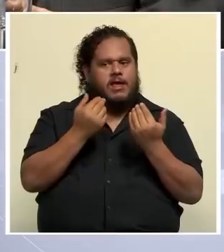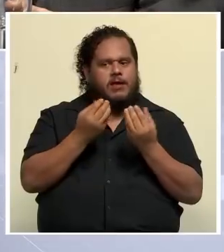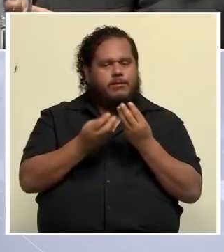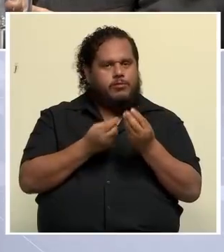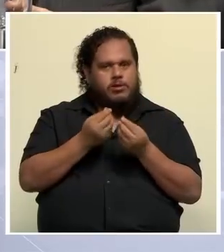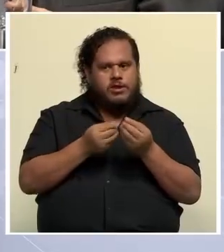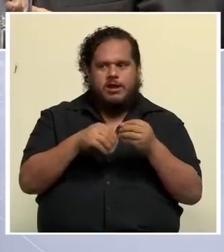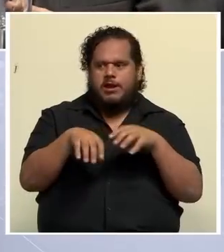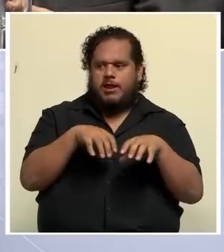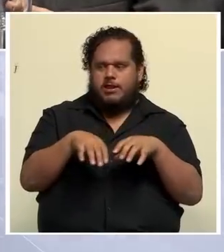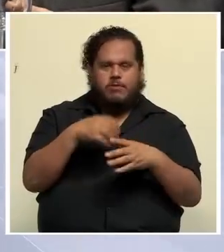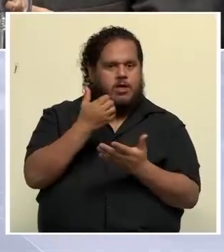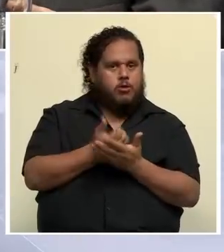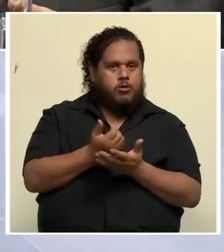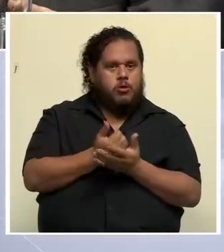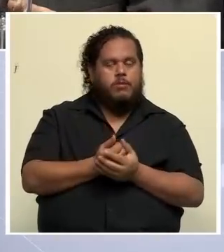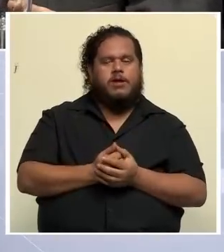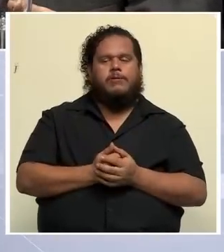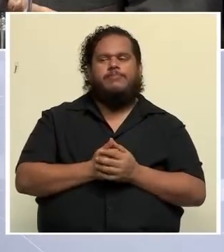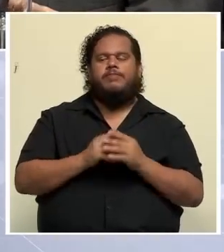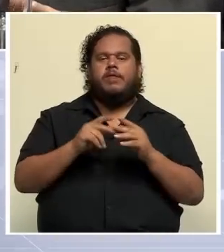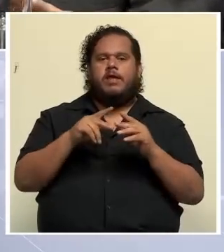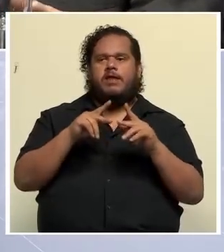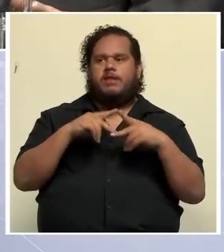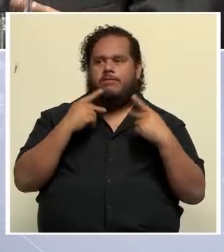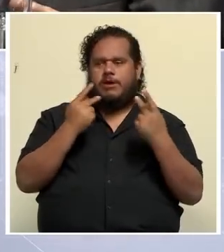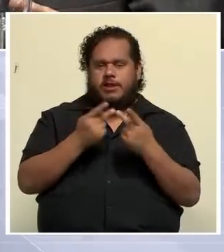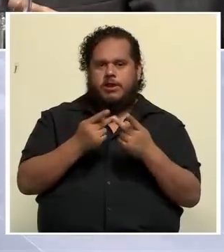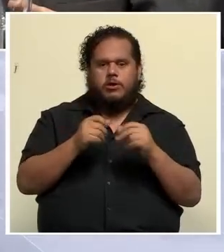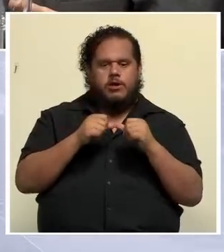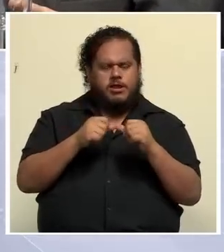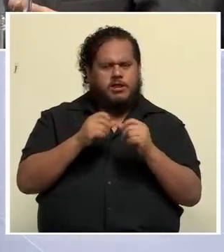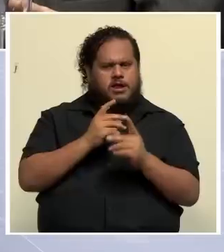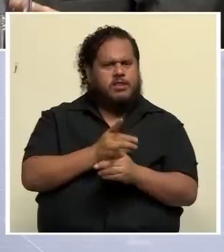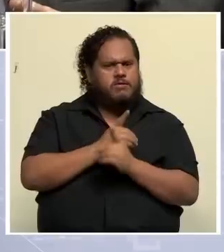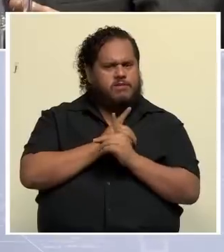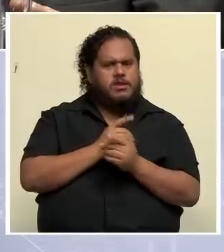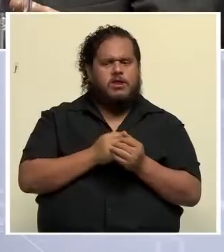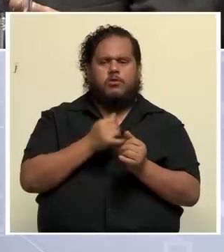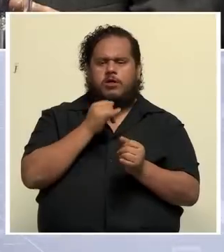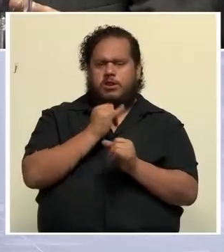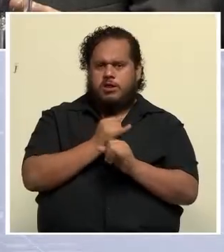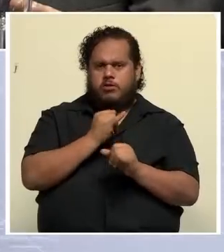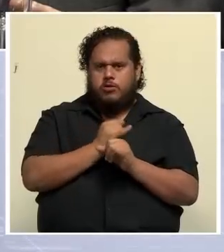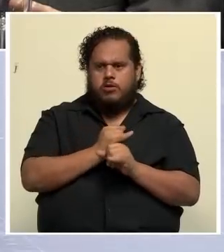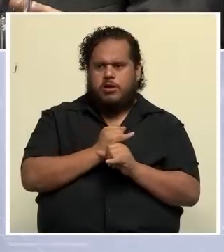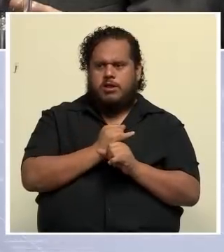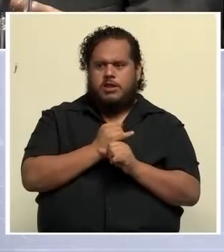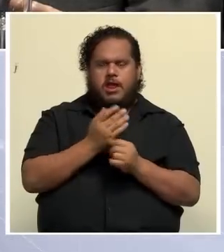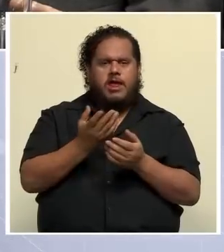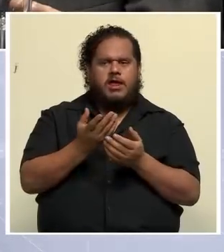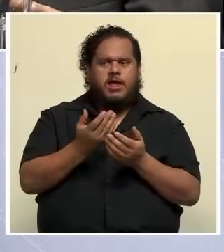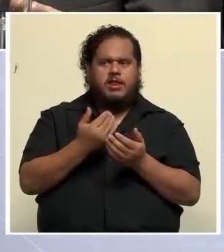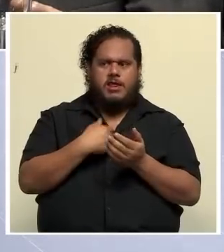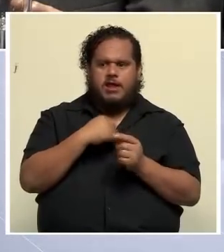actividad económica, es el partido que sigue defendiendo instituciones que reciben